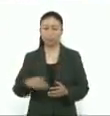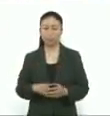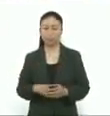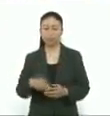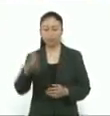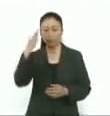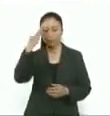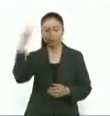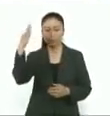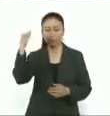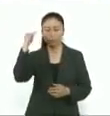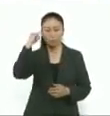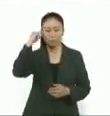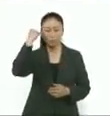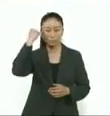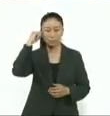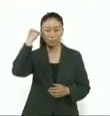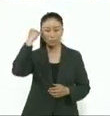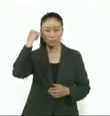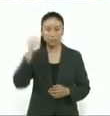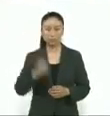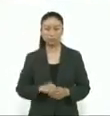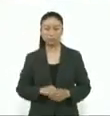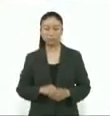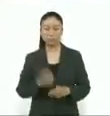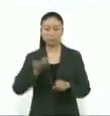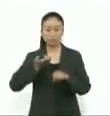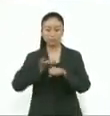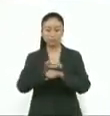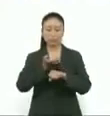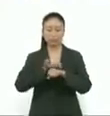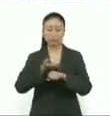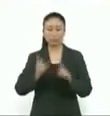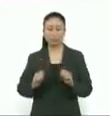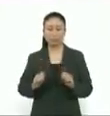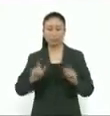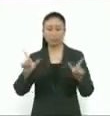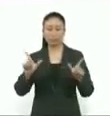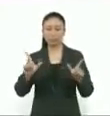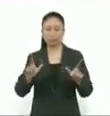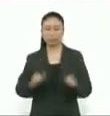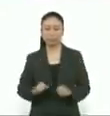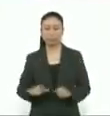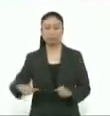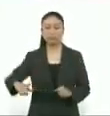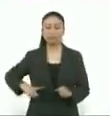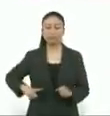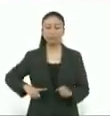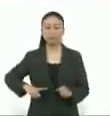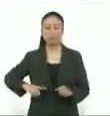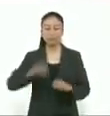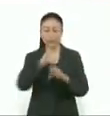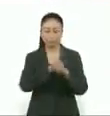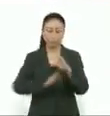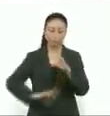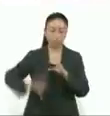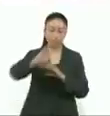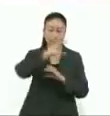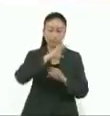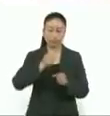lideresas indígenas del estado de Tlaxcala a las gobernadoras y a la jefa de